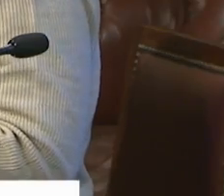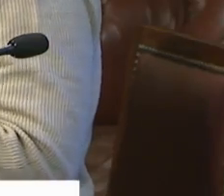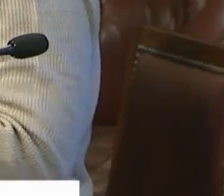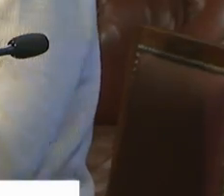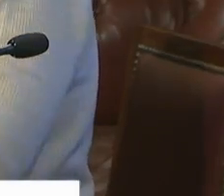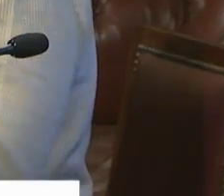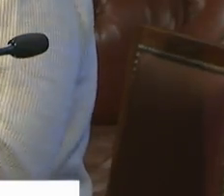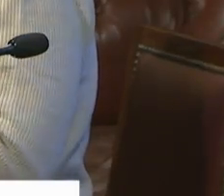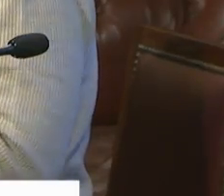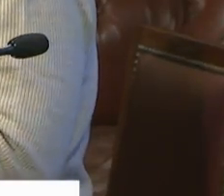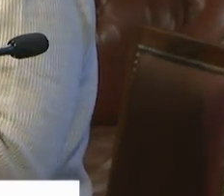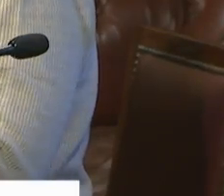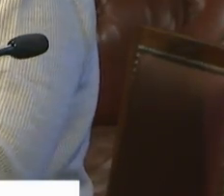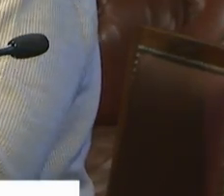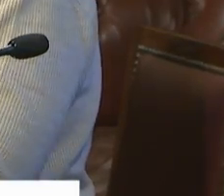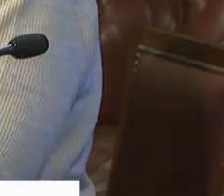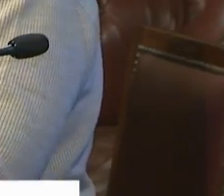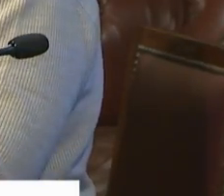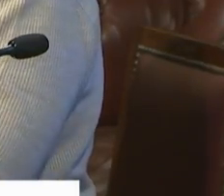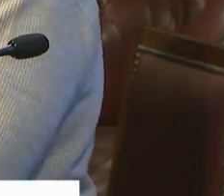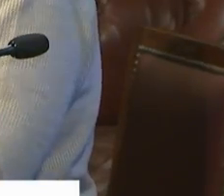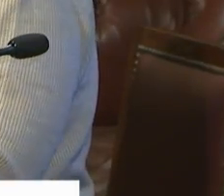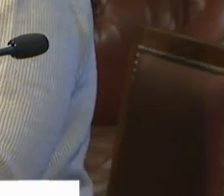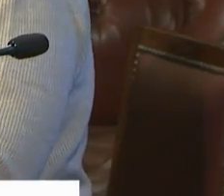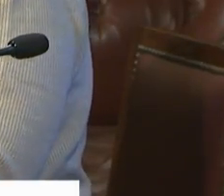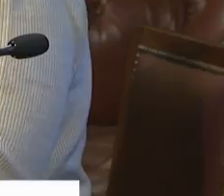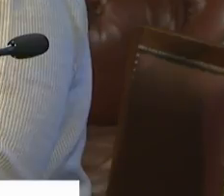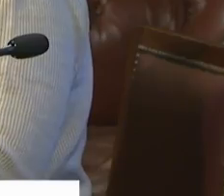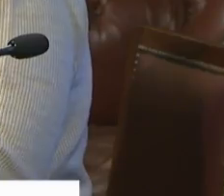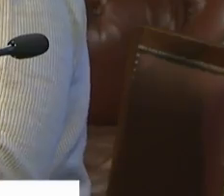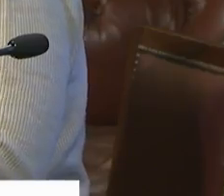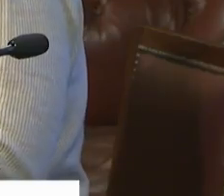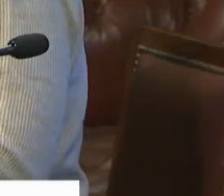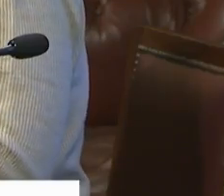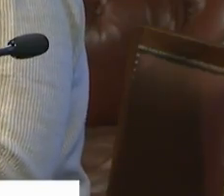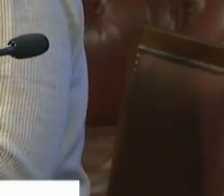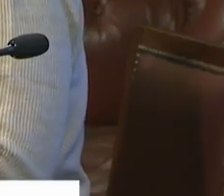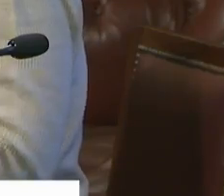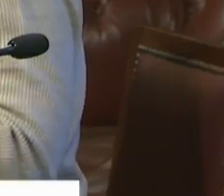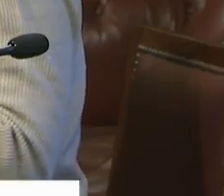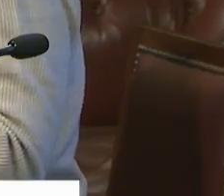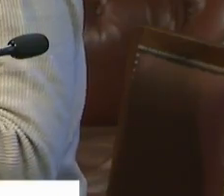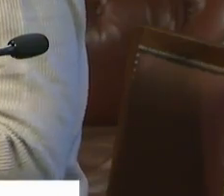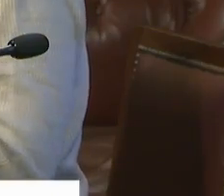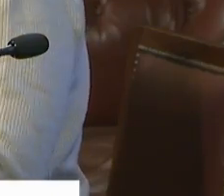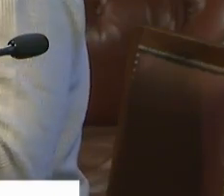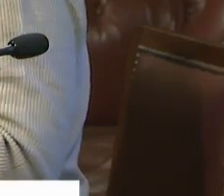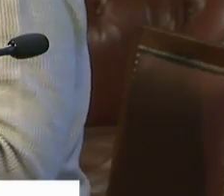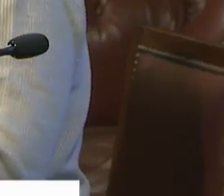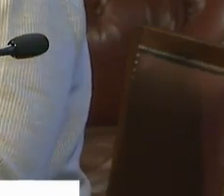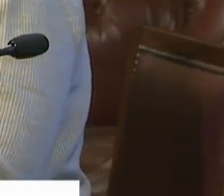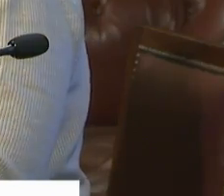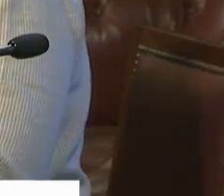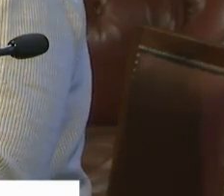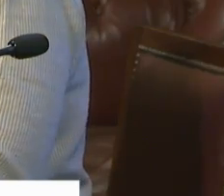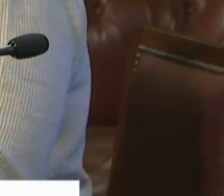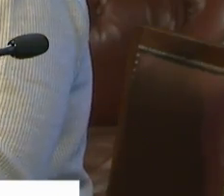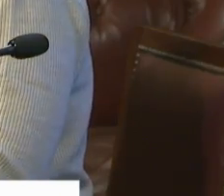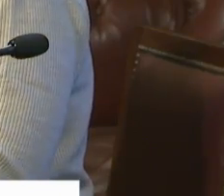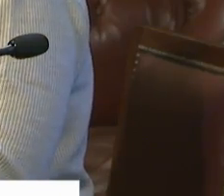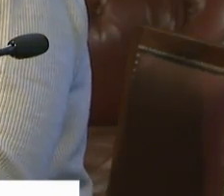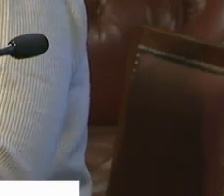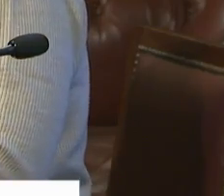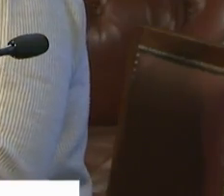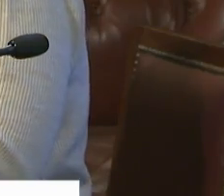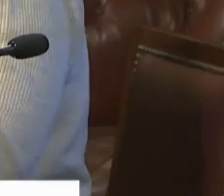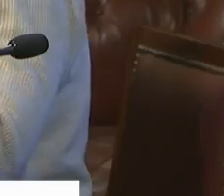incluso se usa la situación de discapacidad de manera contextualizada entonces de repente podemos encontrar que